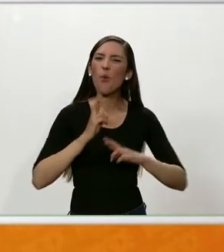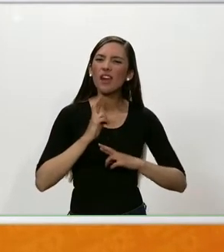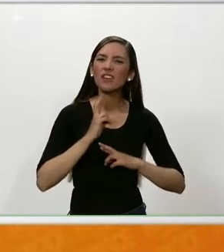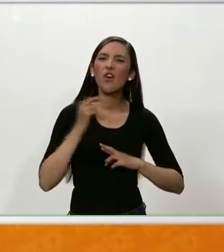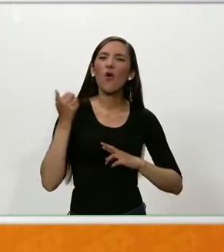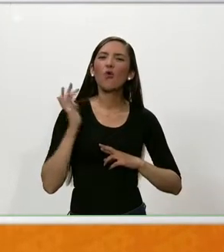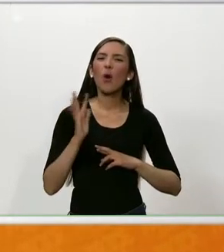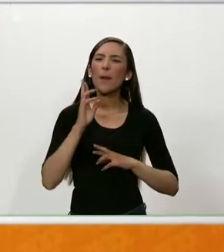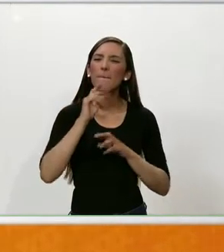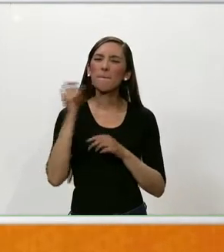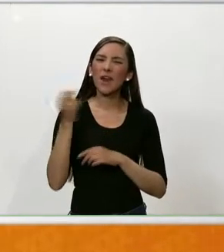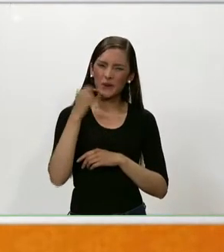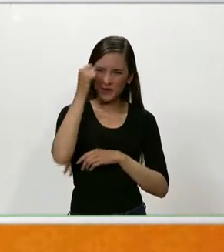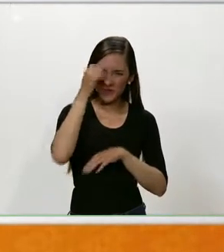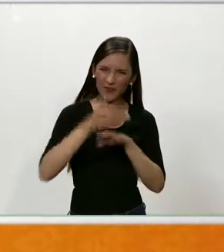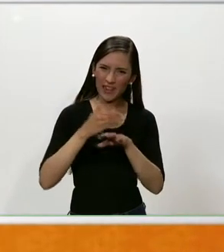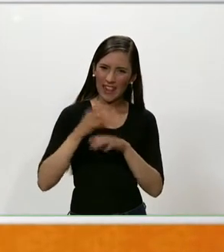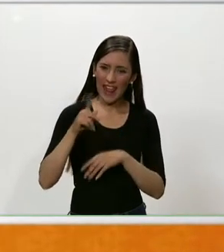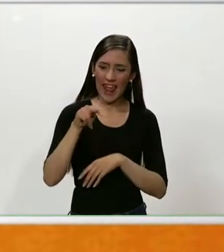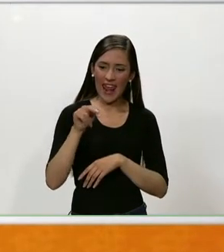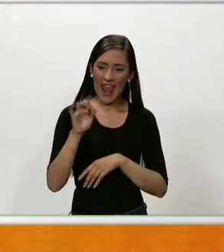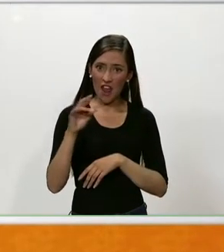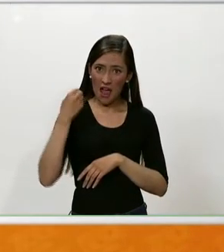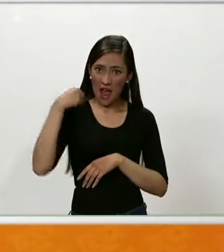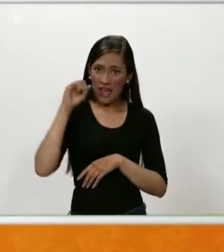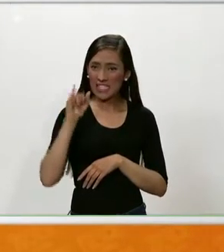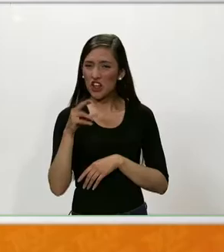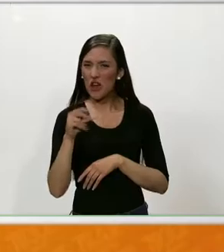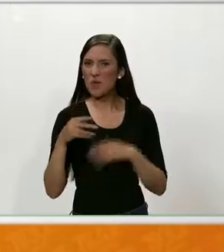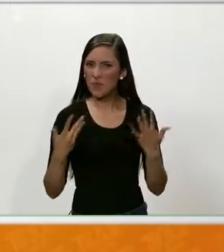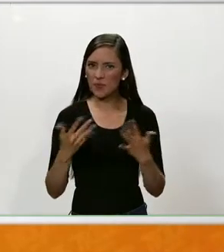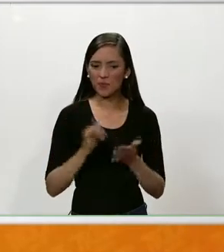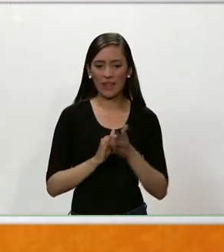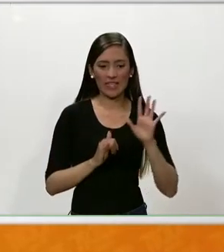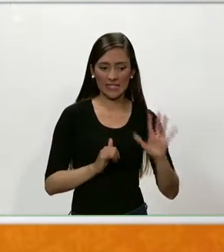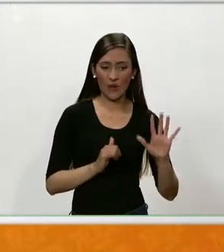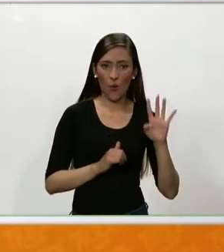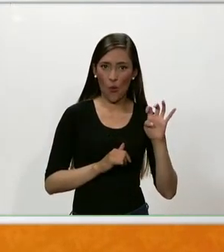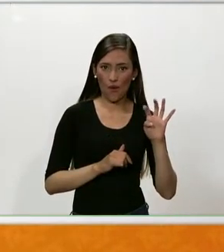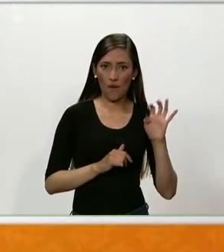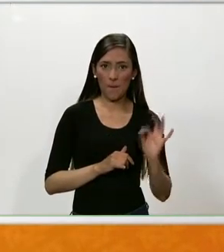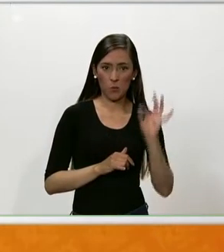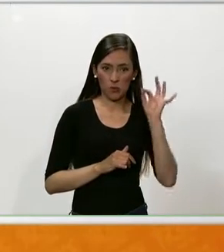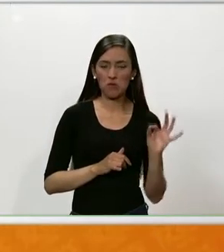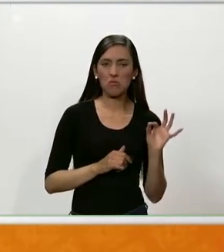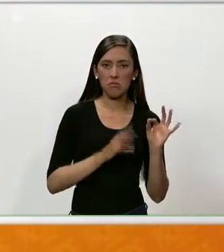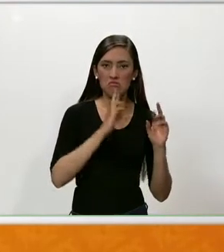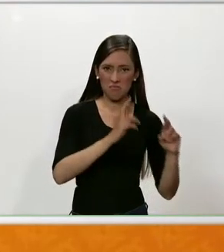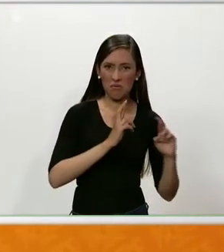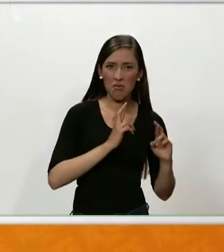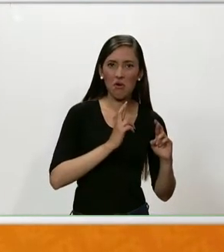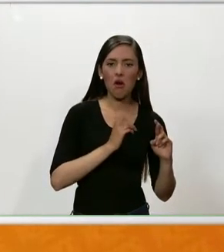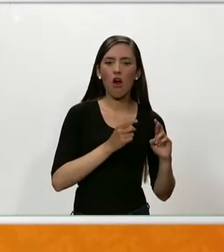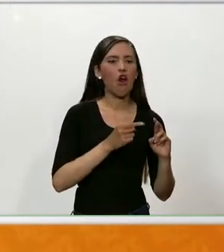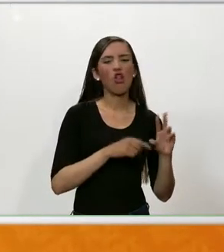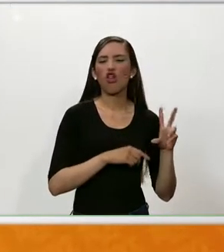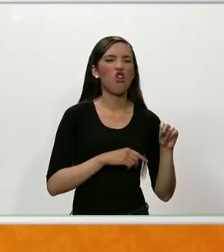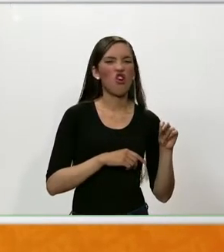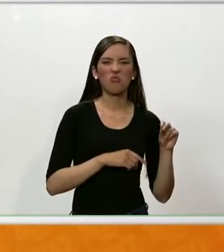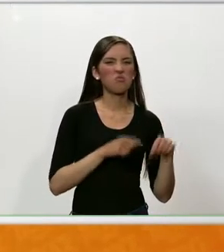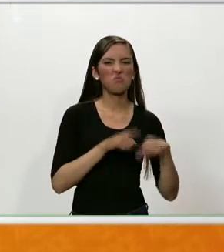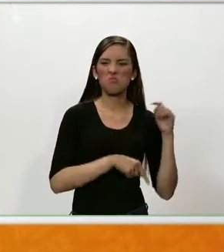Aunque las aves no puedan verlo. Ay, con Tulip basta, cuerpo no me afecta. Son una codorniz, un emu y un pollo. No vuelan. Pero siempre quisimos